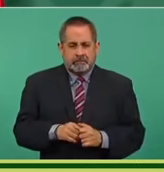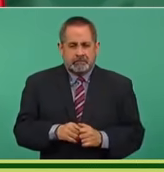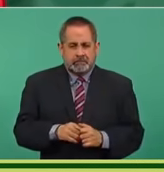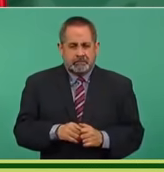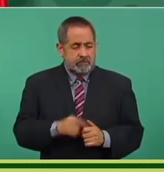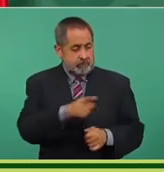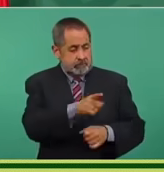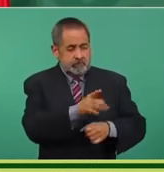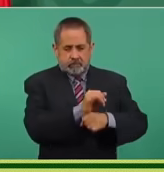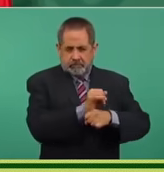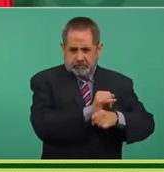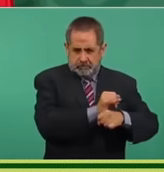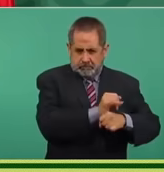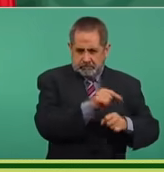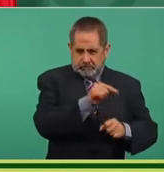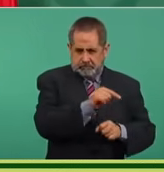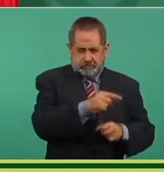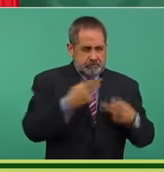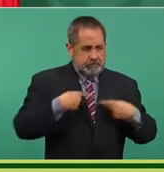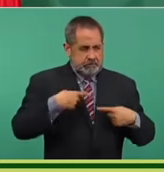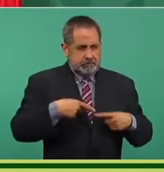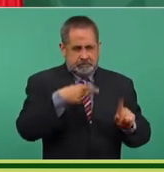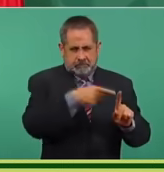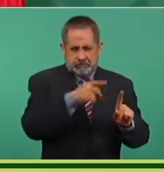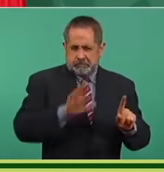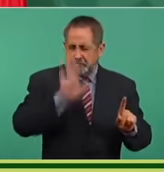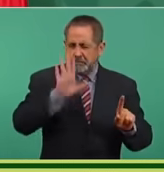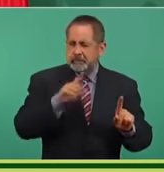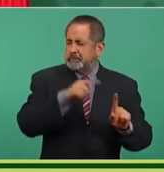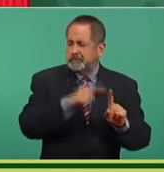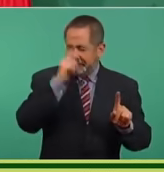investigadores supuestamente